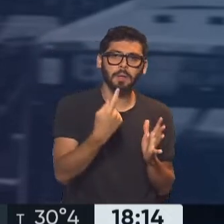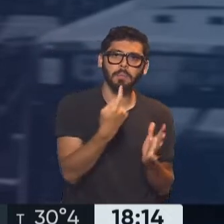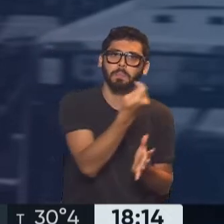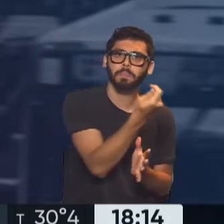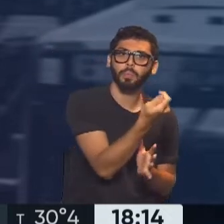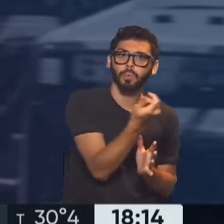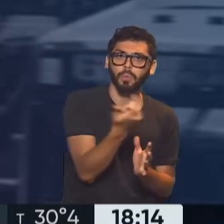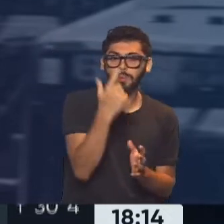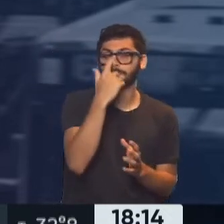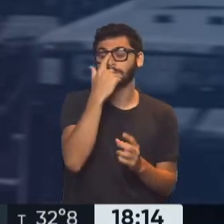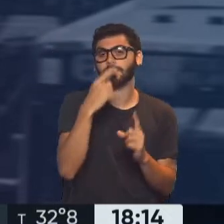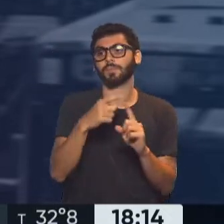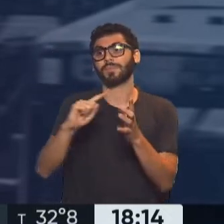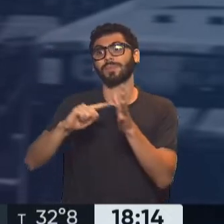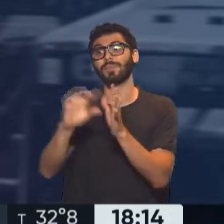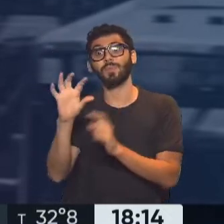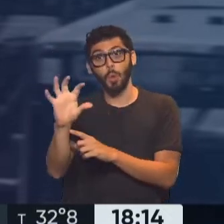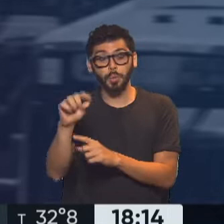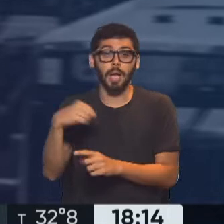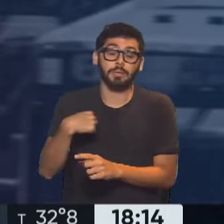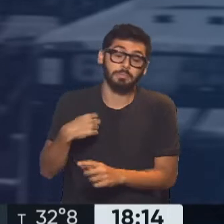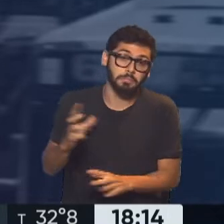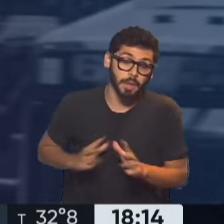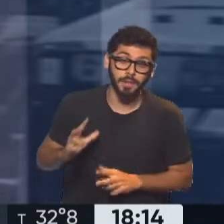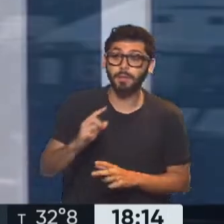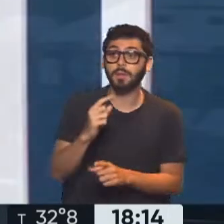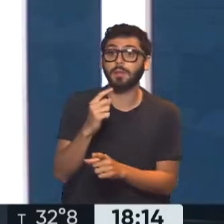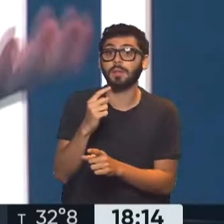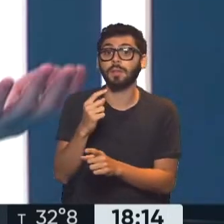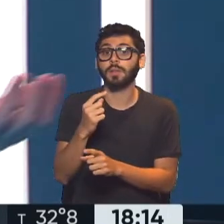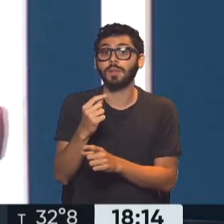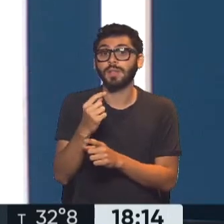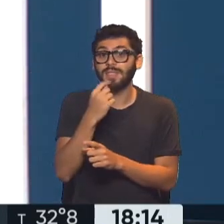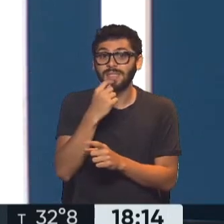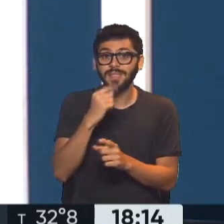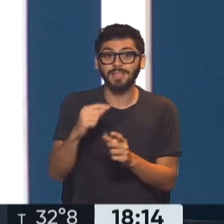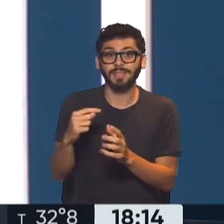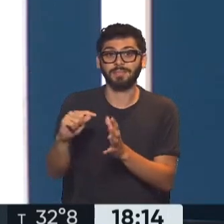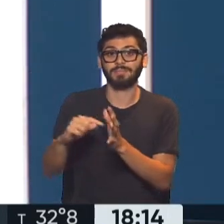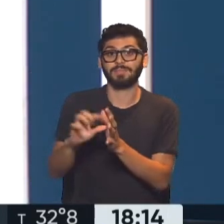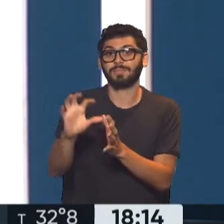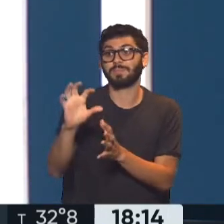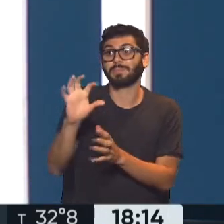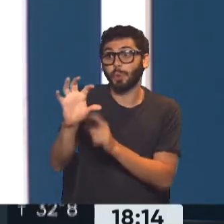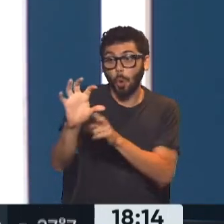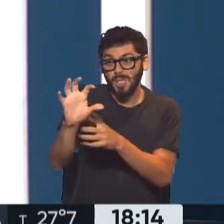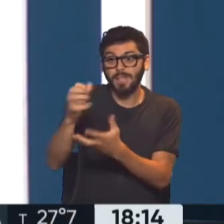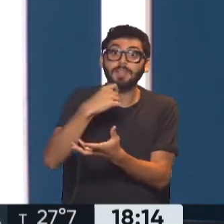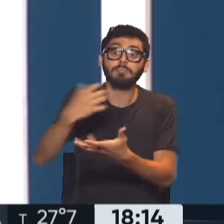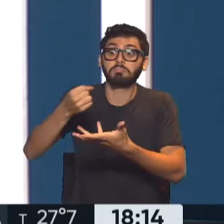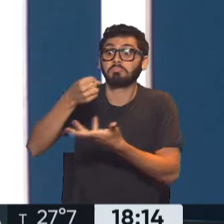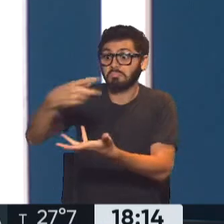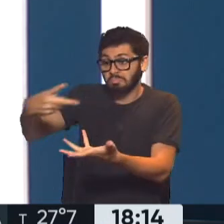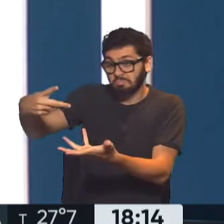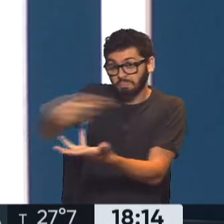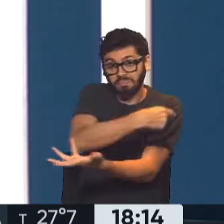provincia de Buenos Aires, por ejemplo, lo que a mí me decían es que si efectivamente hacen lo mismo con la provincia de Buenos Aires, el impacto en términos